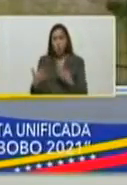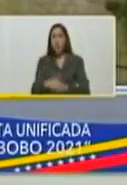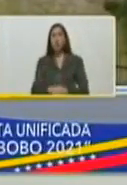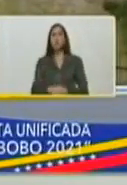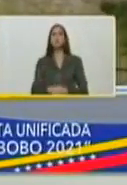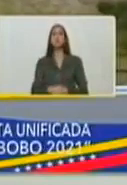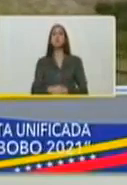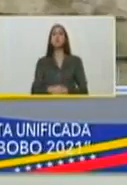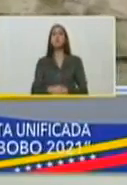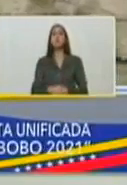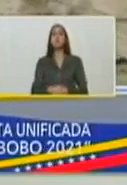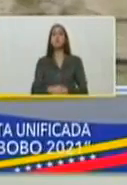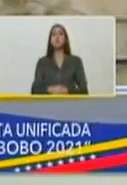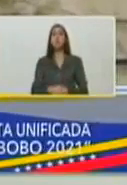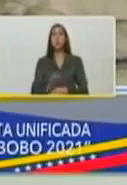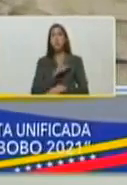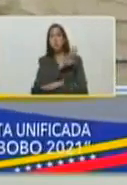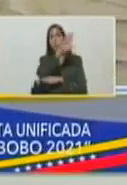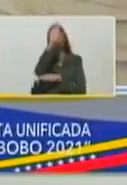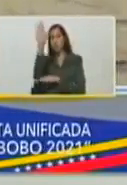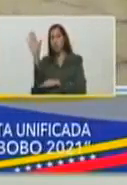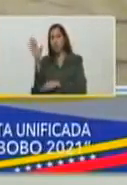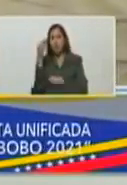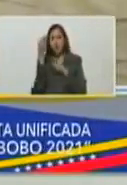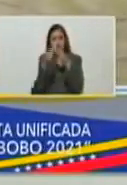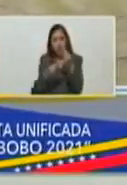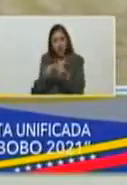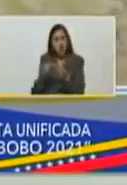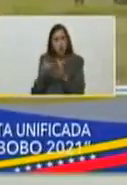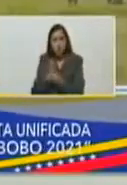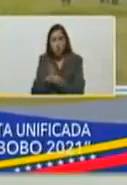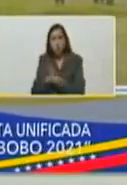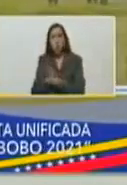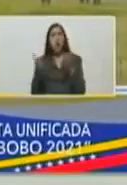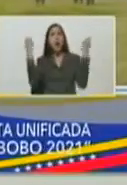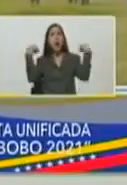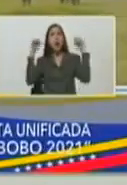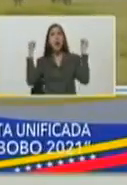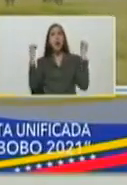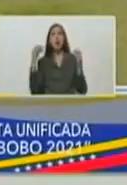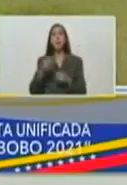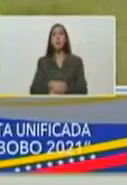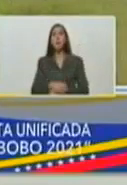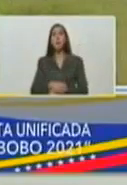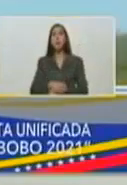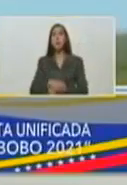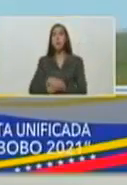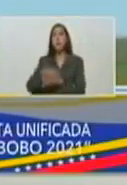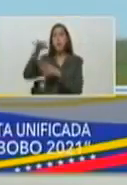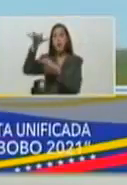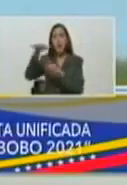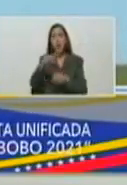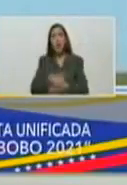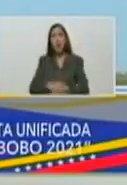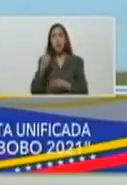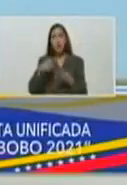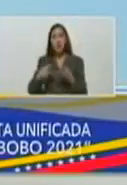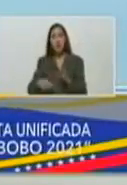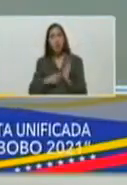cabeza aérea, donde realizamos operaciones de infiltración de paracaidistas, infiltración de